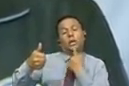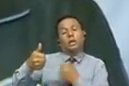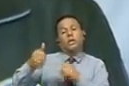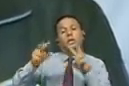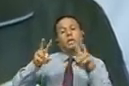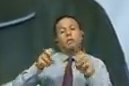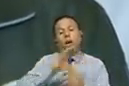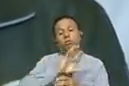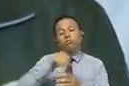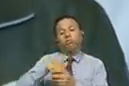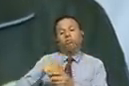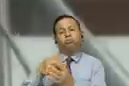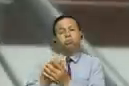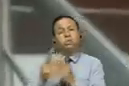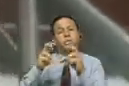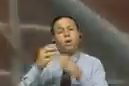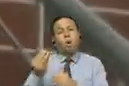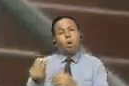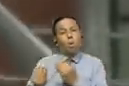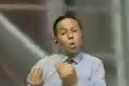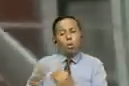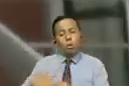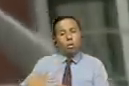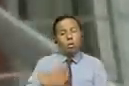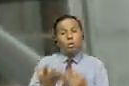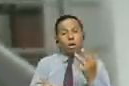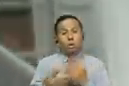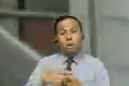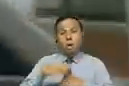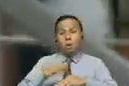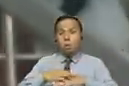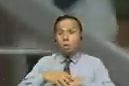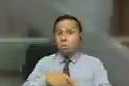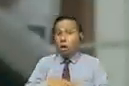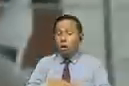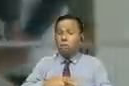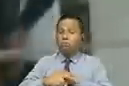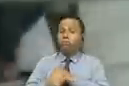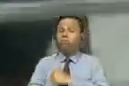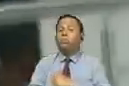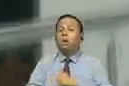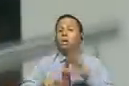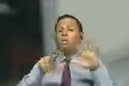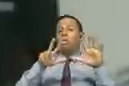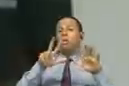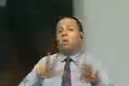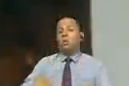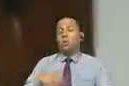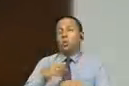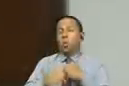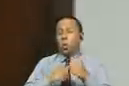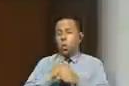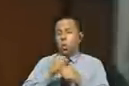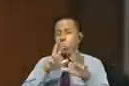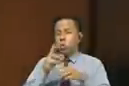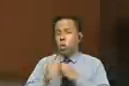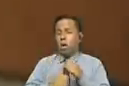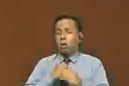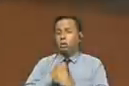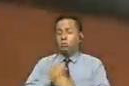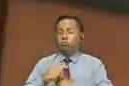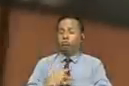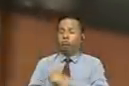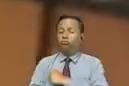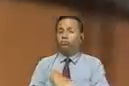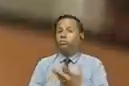el Centro de Adolescentes Infractores. De ser encontrado culpable, sería condenado máximo a 8 años de privación de la libertad y cumplir la condena